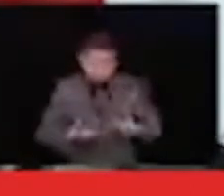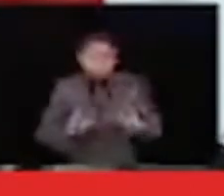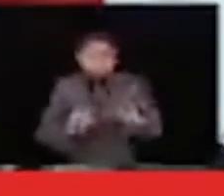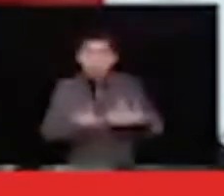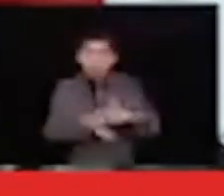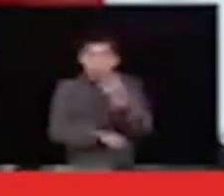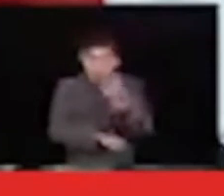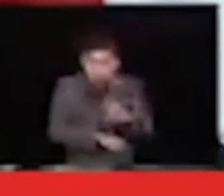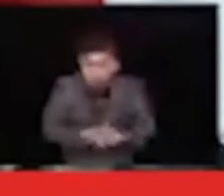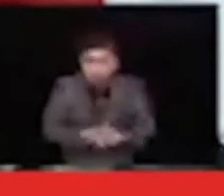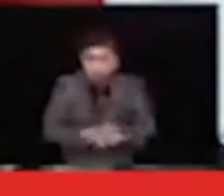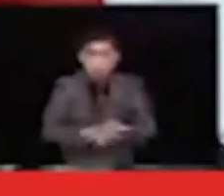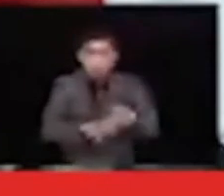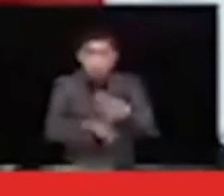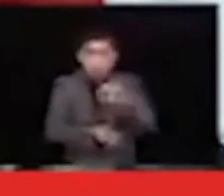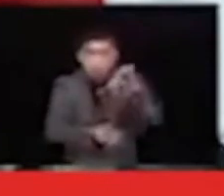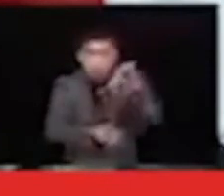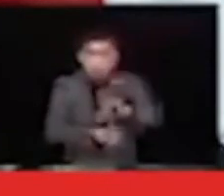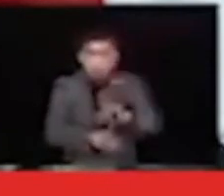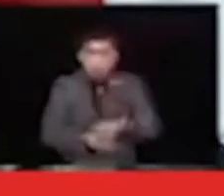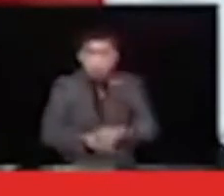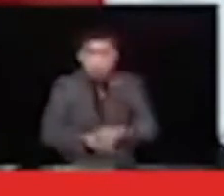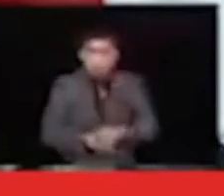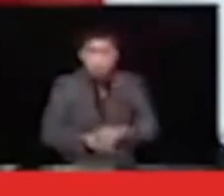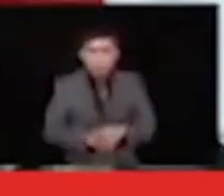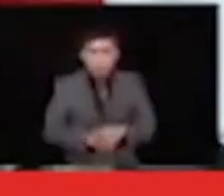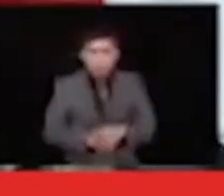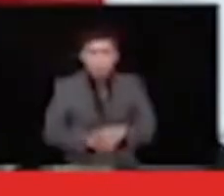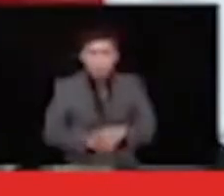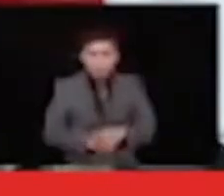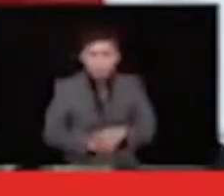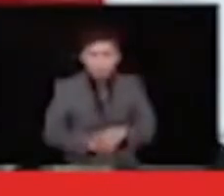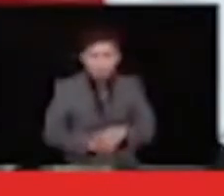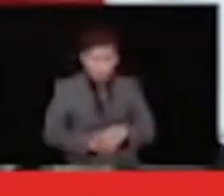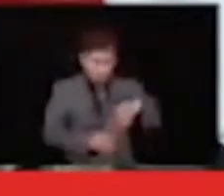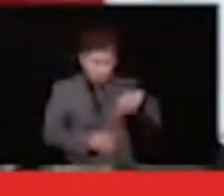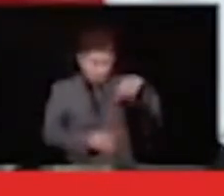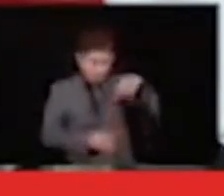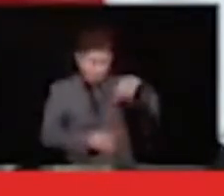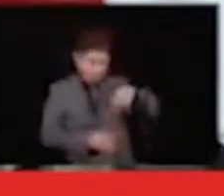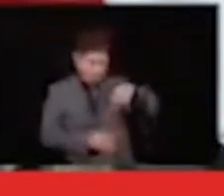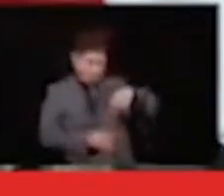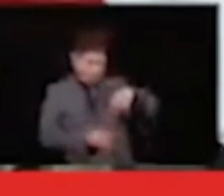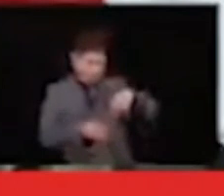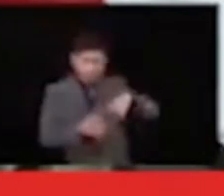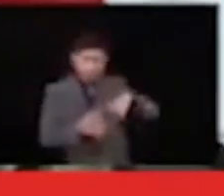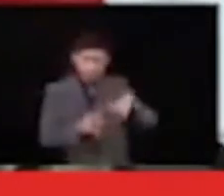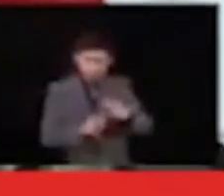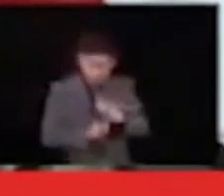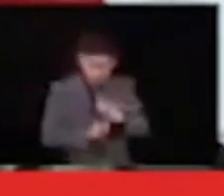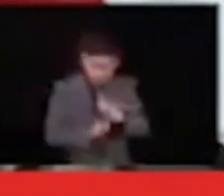Por eso, hoy, desde esta trinchera,